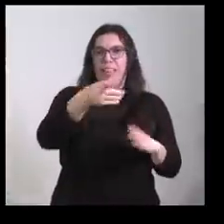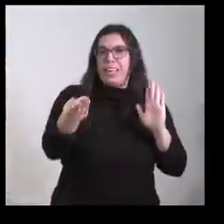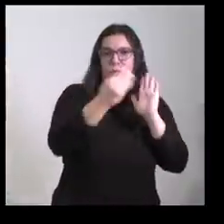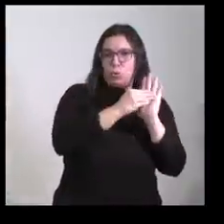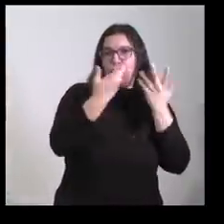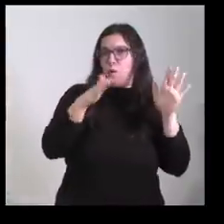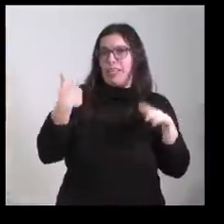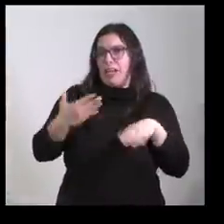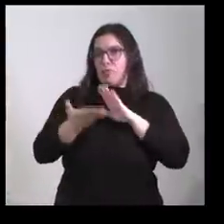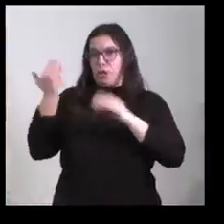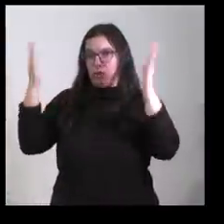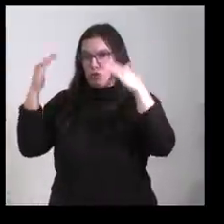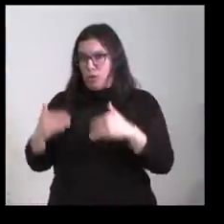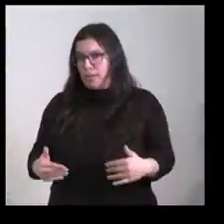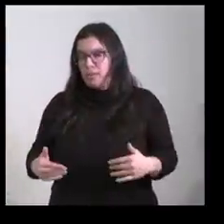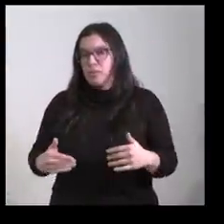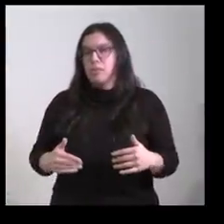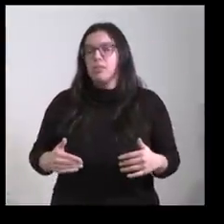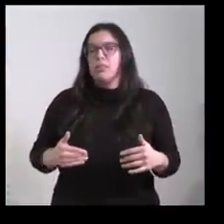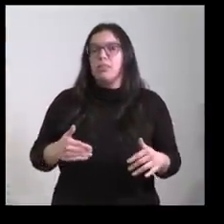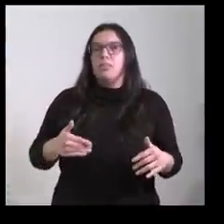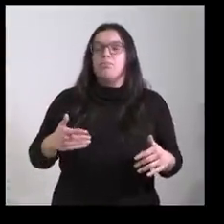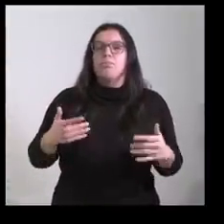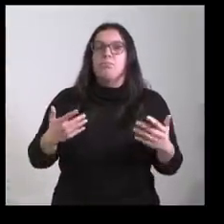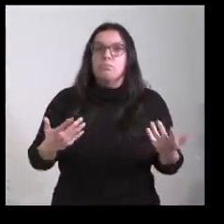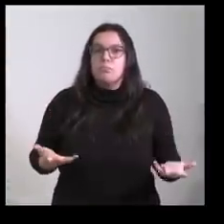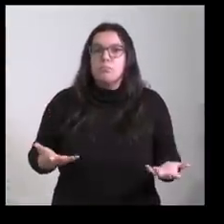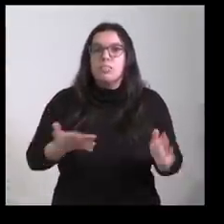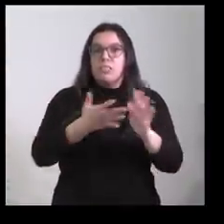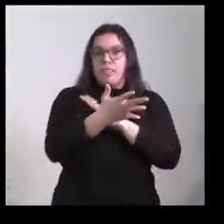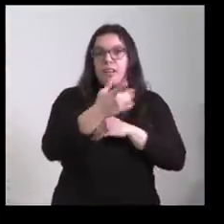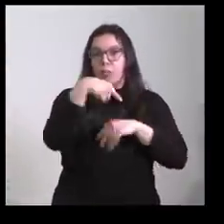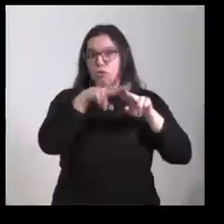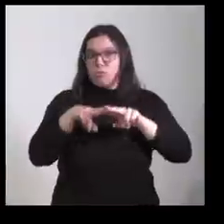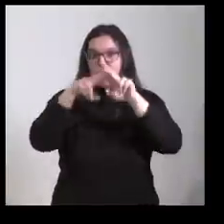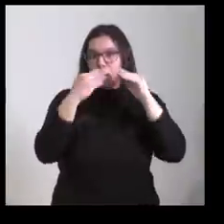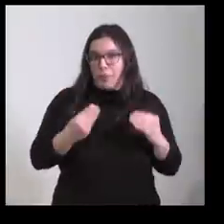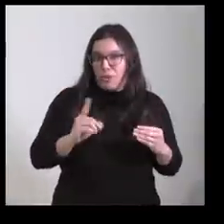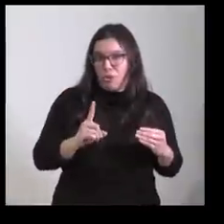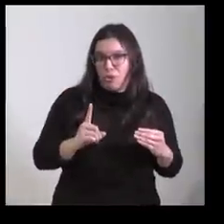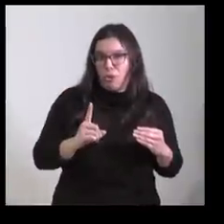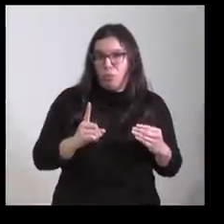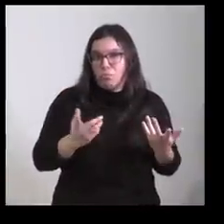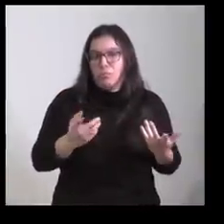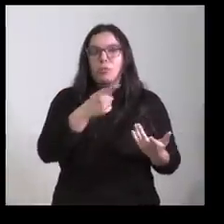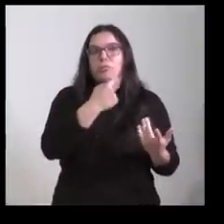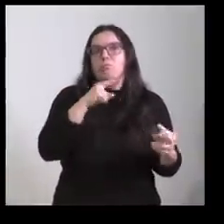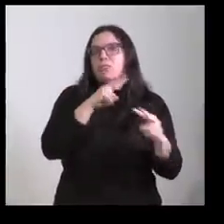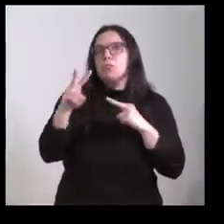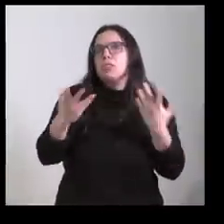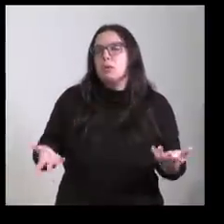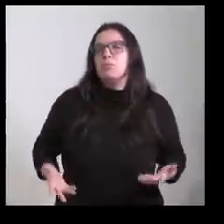del catálogoticen en concreto que han hecho han hecho mal los deberes no sé qué tiene que decirles o